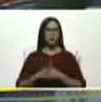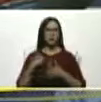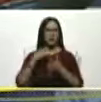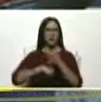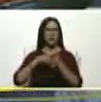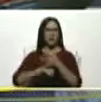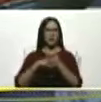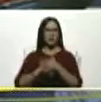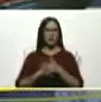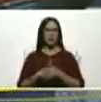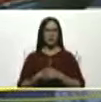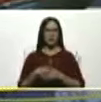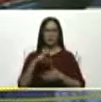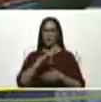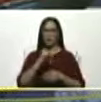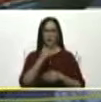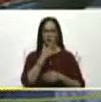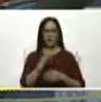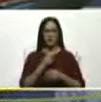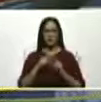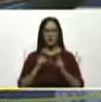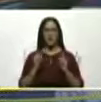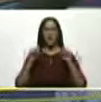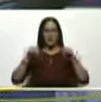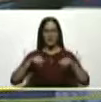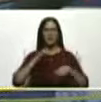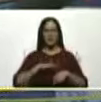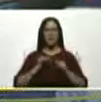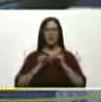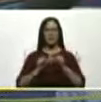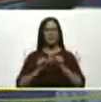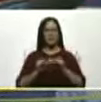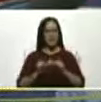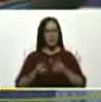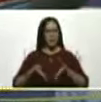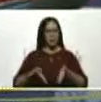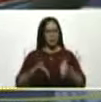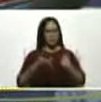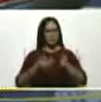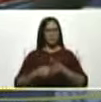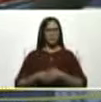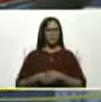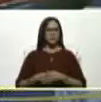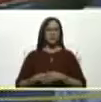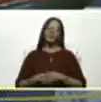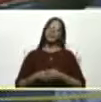nuestra batalla. Una batalla que no ha sido fácil, pero aquí estamos. Aquí seguimos y aquí seguiremos